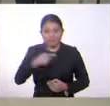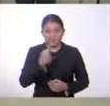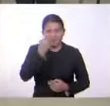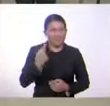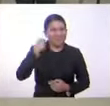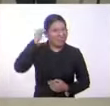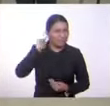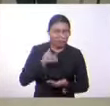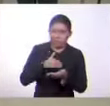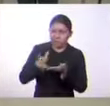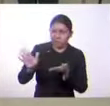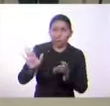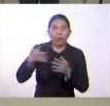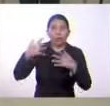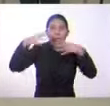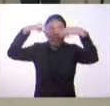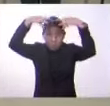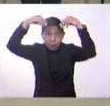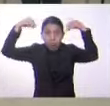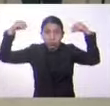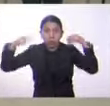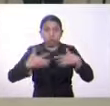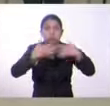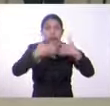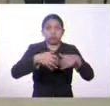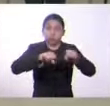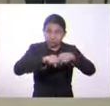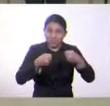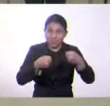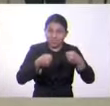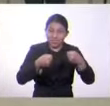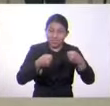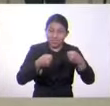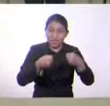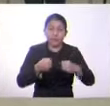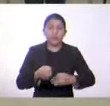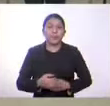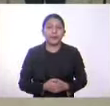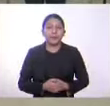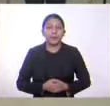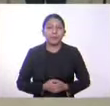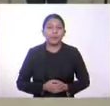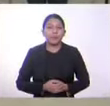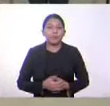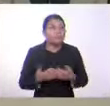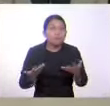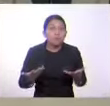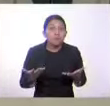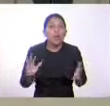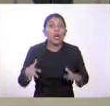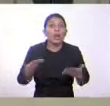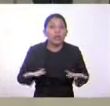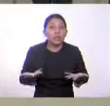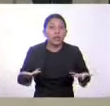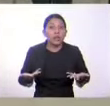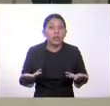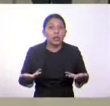injustificada porque a raíz de un corte de energía se afecta el equipo de trabajo, Entonces, ¿qué hace él?